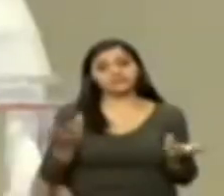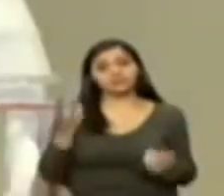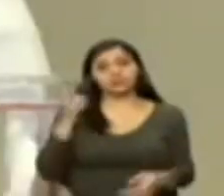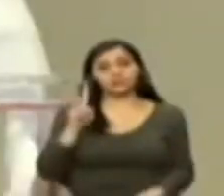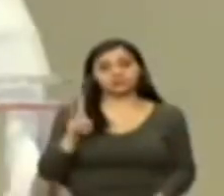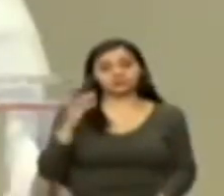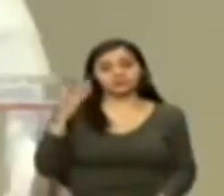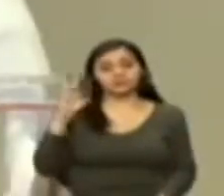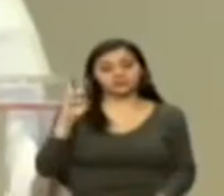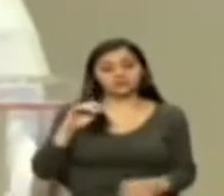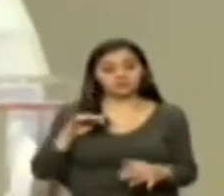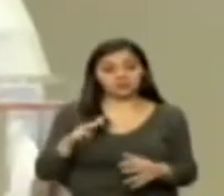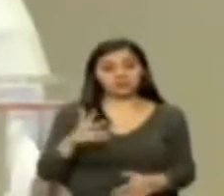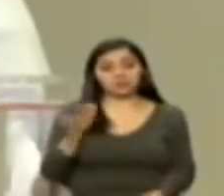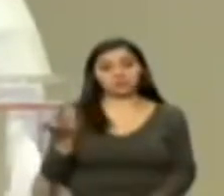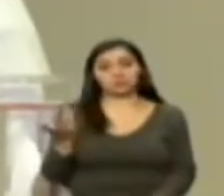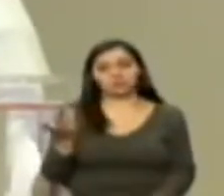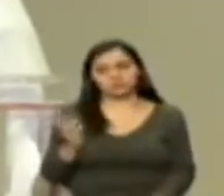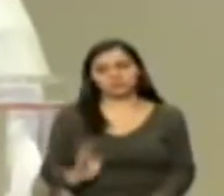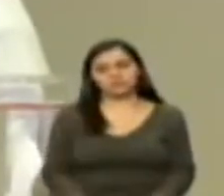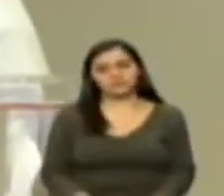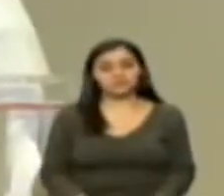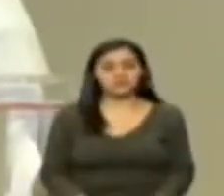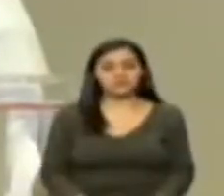2016, no es el noveno mes del año.